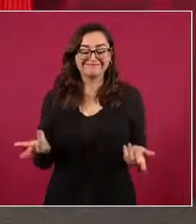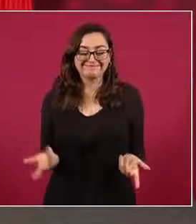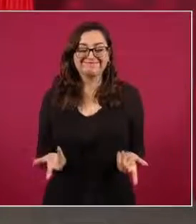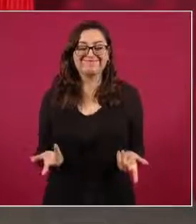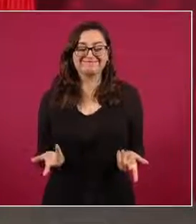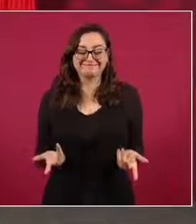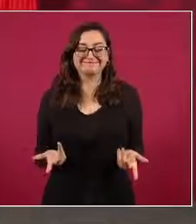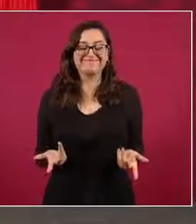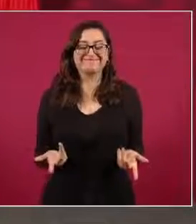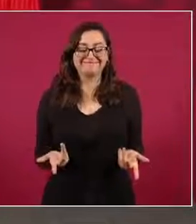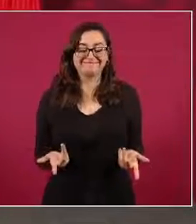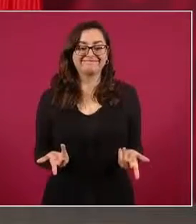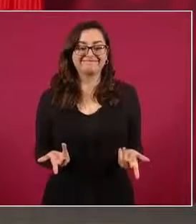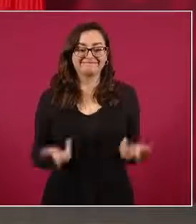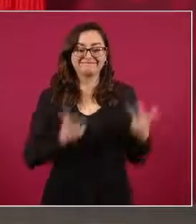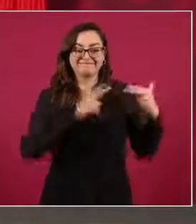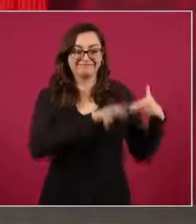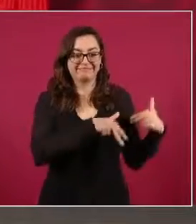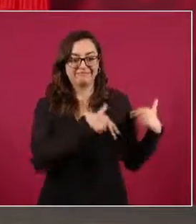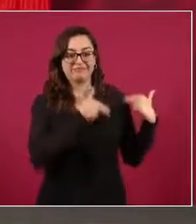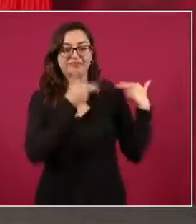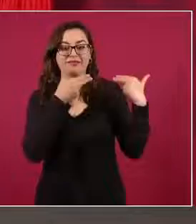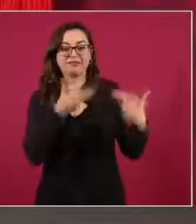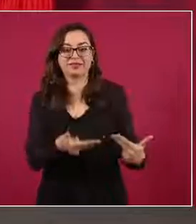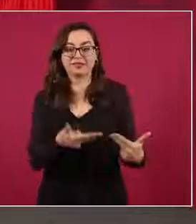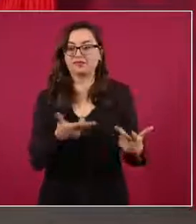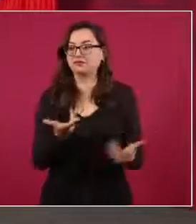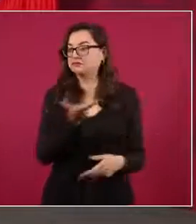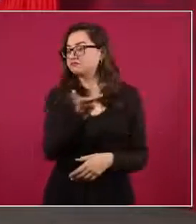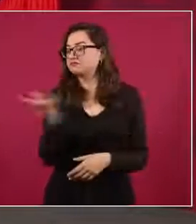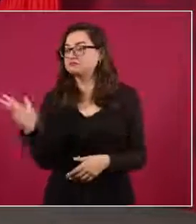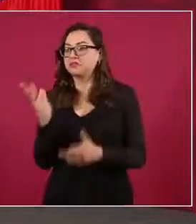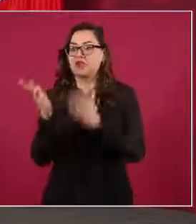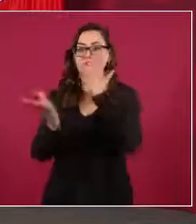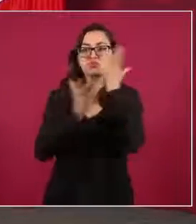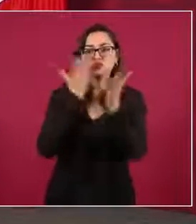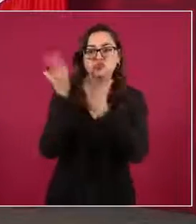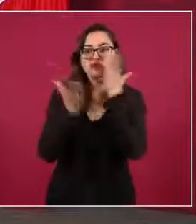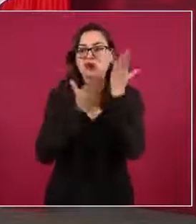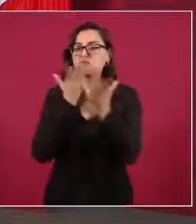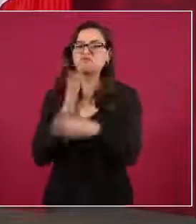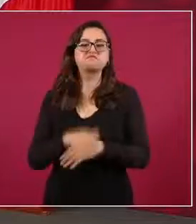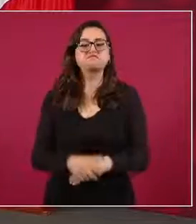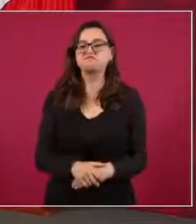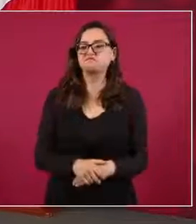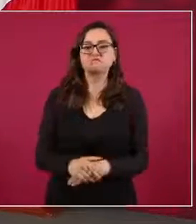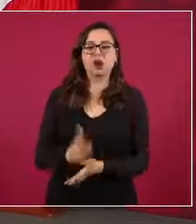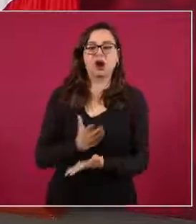de esa política discriminatoria en lo educativo.